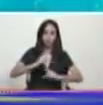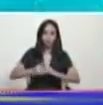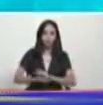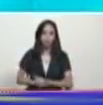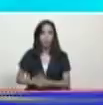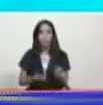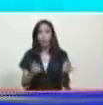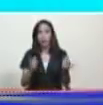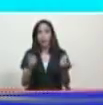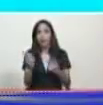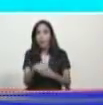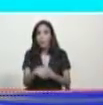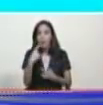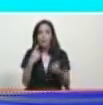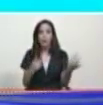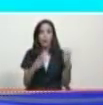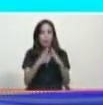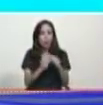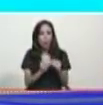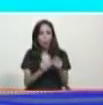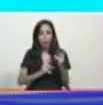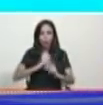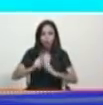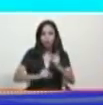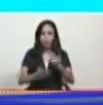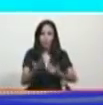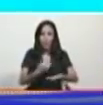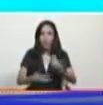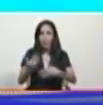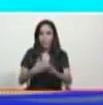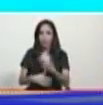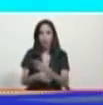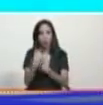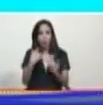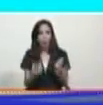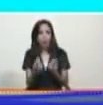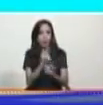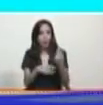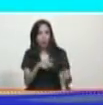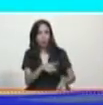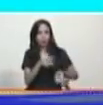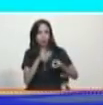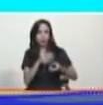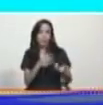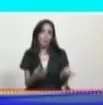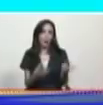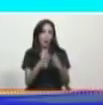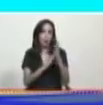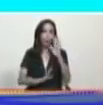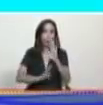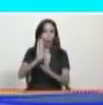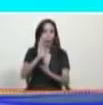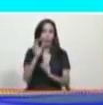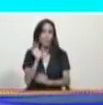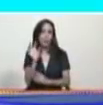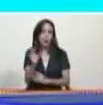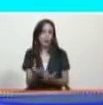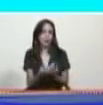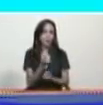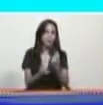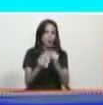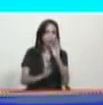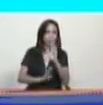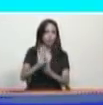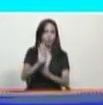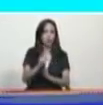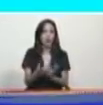en la colocación de esos productos de calidad en el mundo nuevas fuentes de ingresos para la riqueza nacional. Estoy seguro